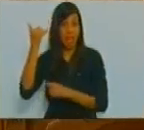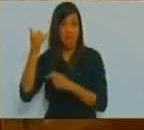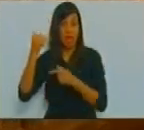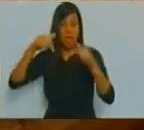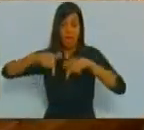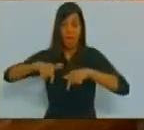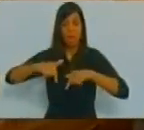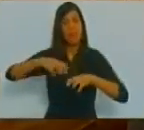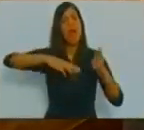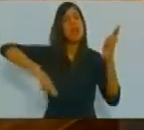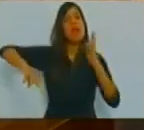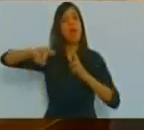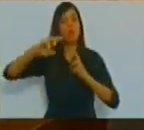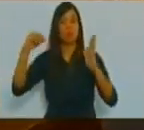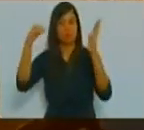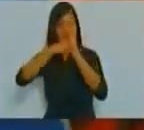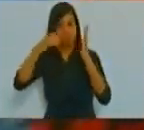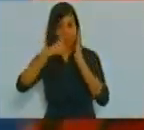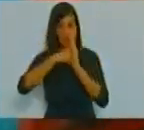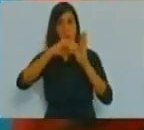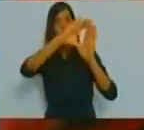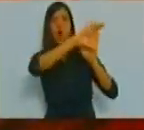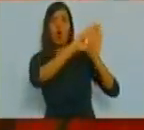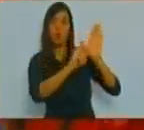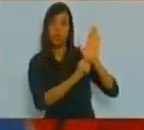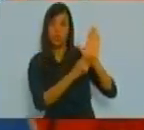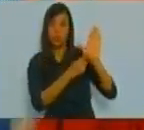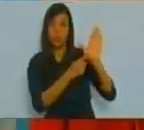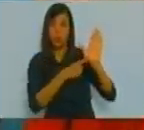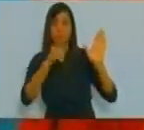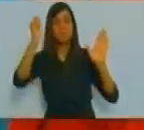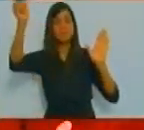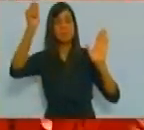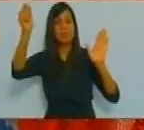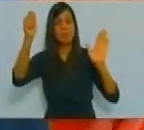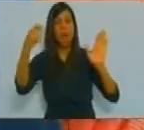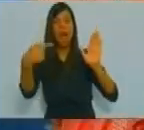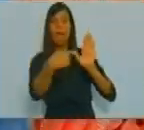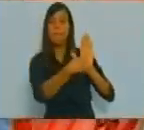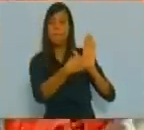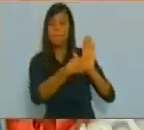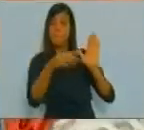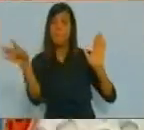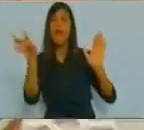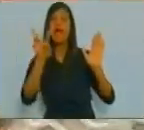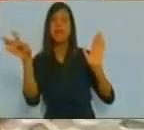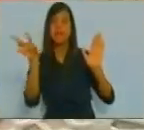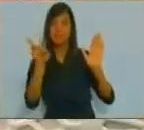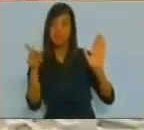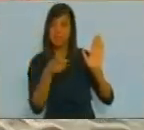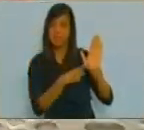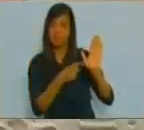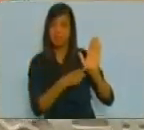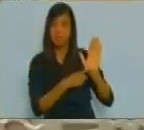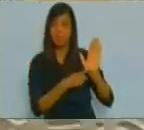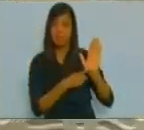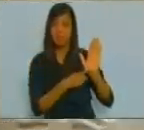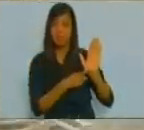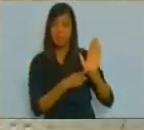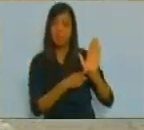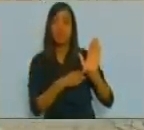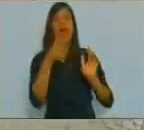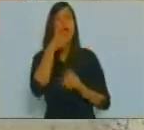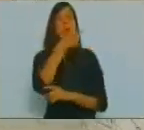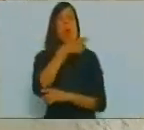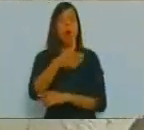esta revolución y es con la constitución de la república bolivariana de venezuela con la que el